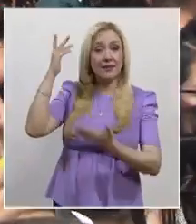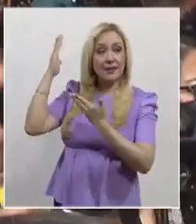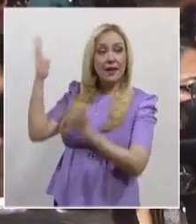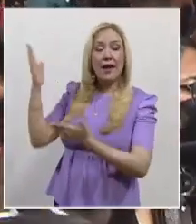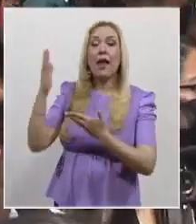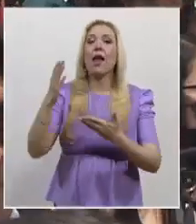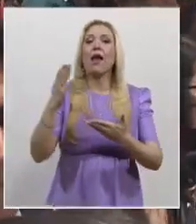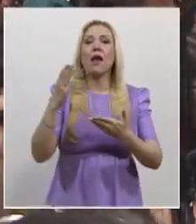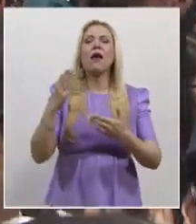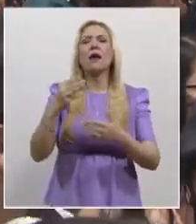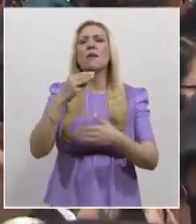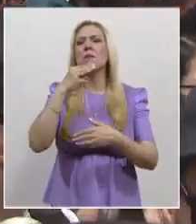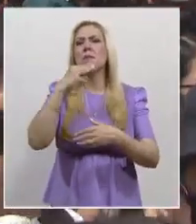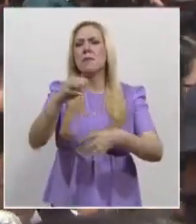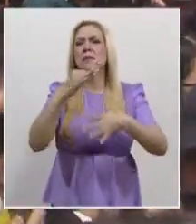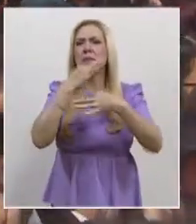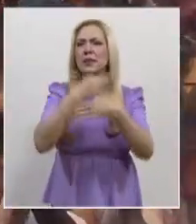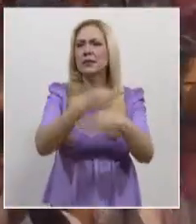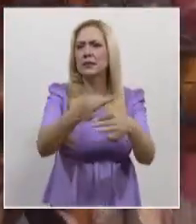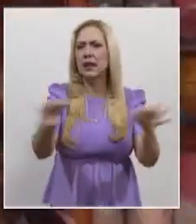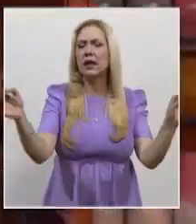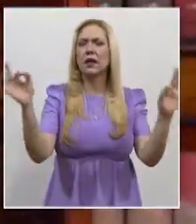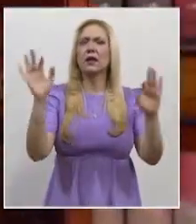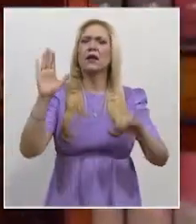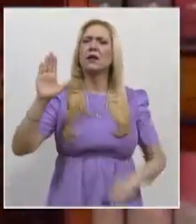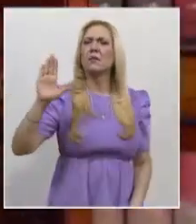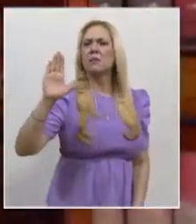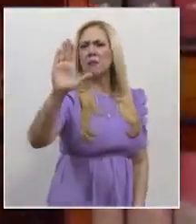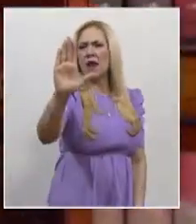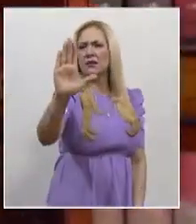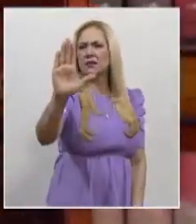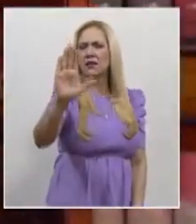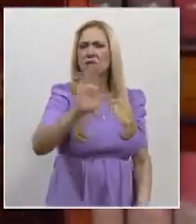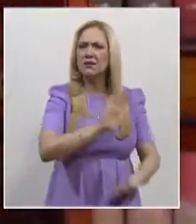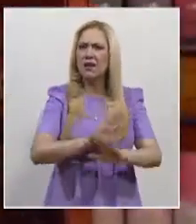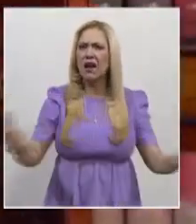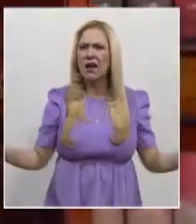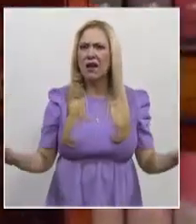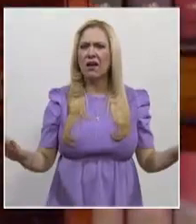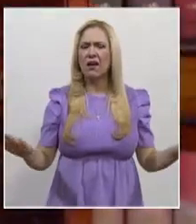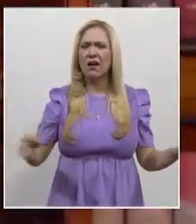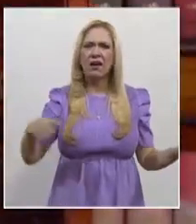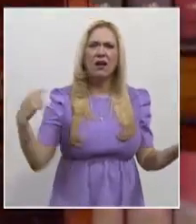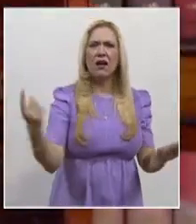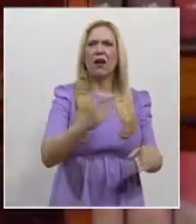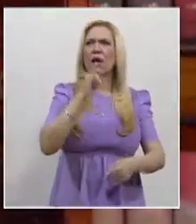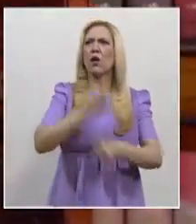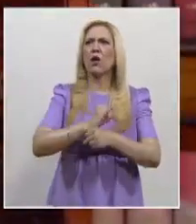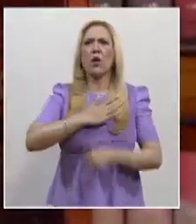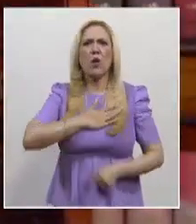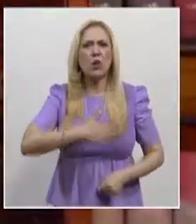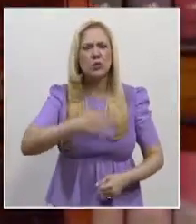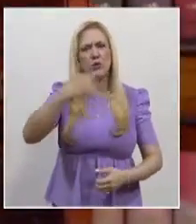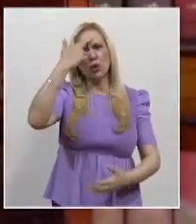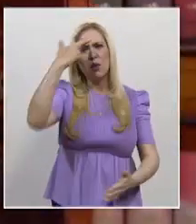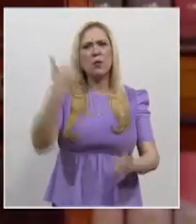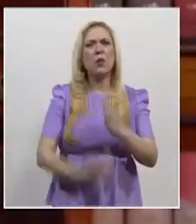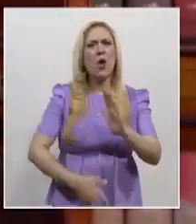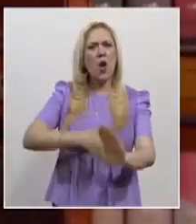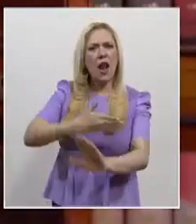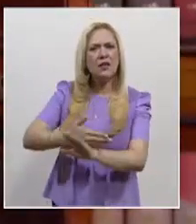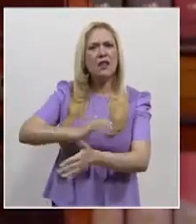Piña Hernández, llamó a poner un alto infranqueable a las injusticias, violencias